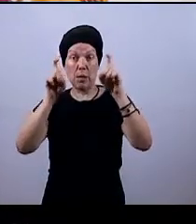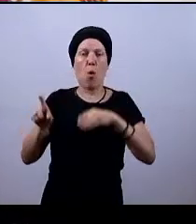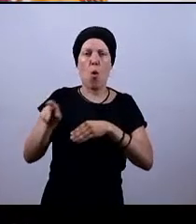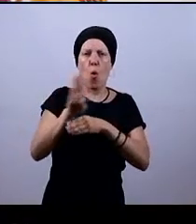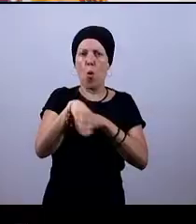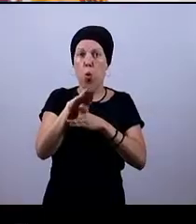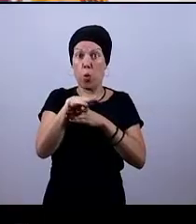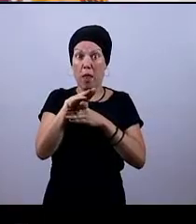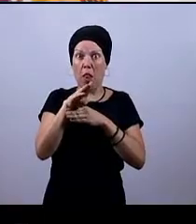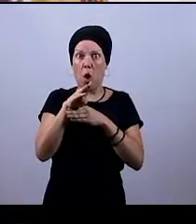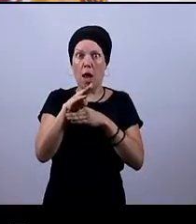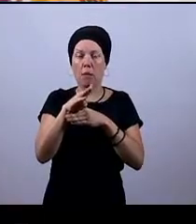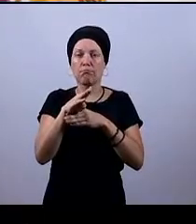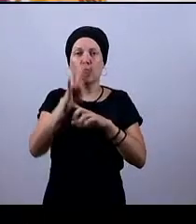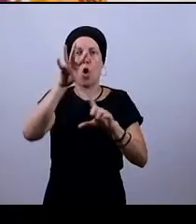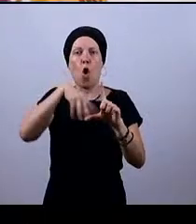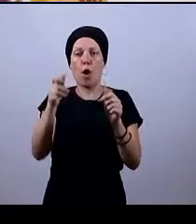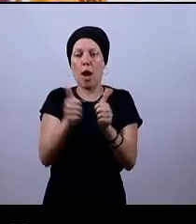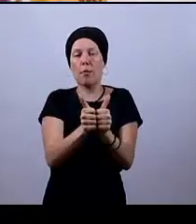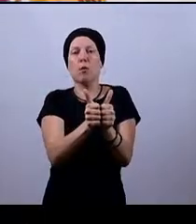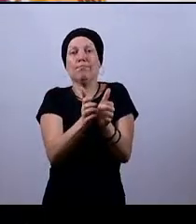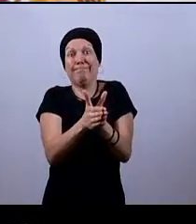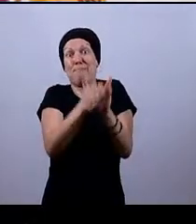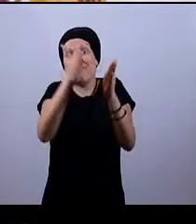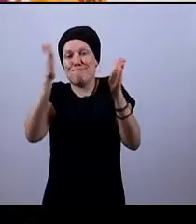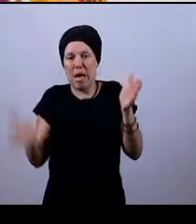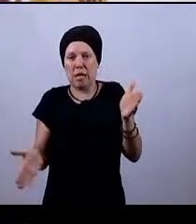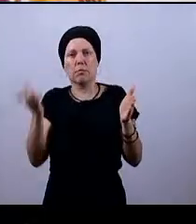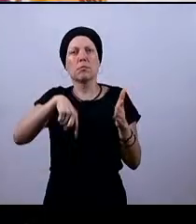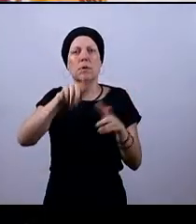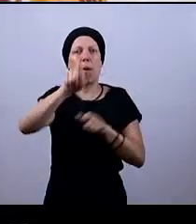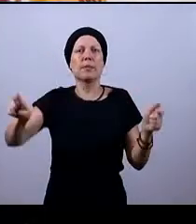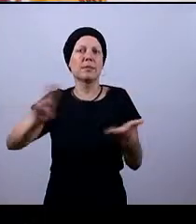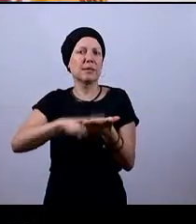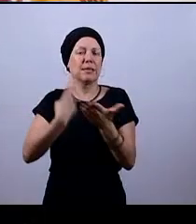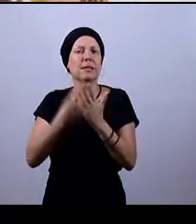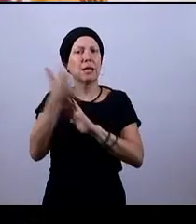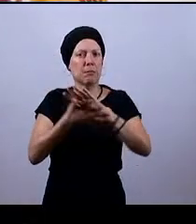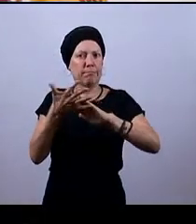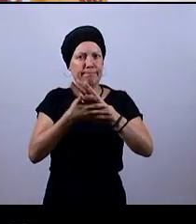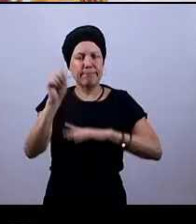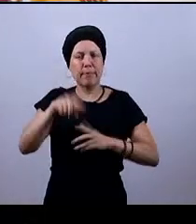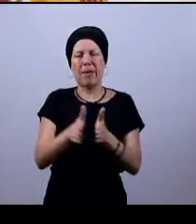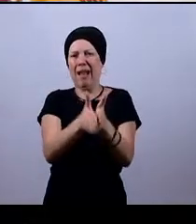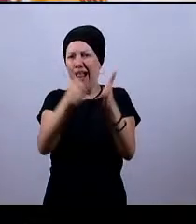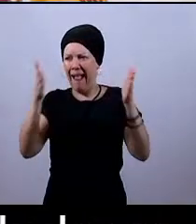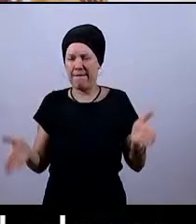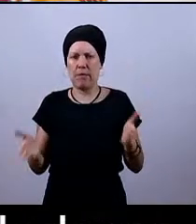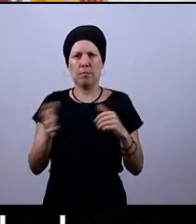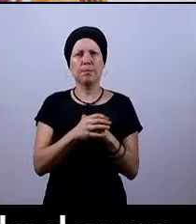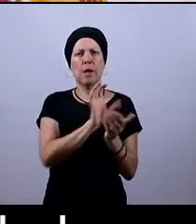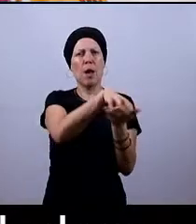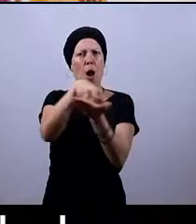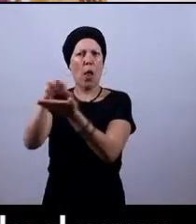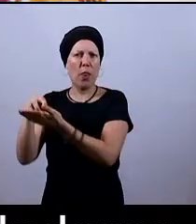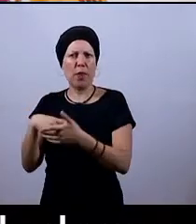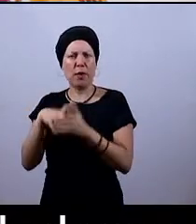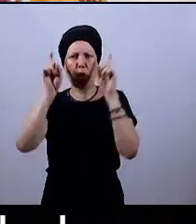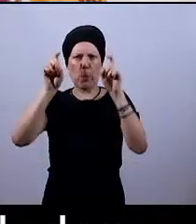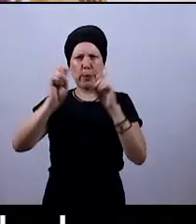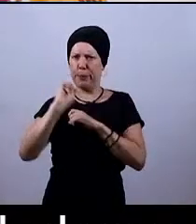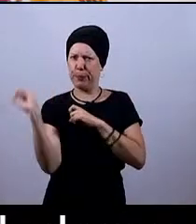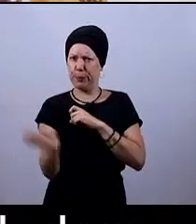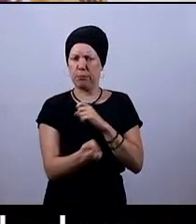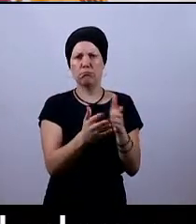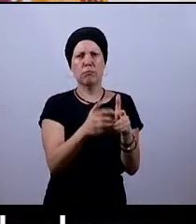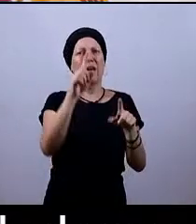los conocidos como ATE cuidadores y de los intérpretes de lenguaje de signos de los distintos centros educativos.